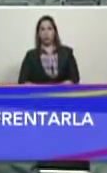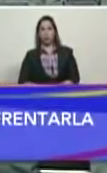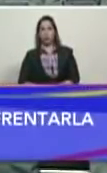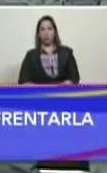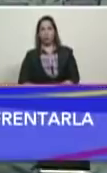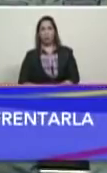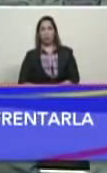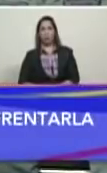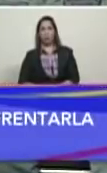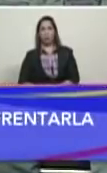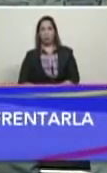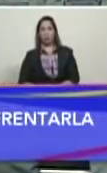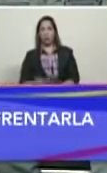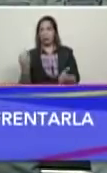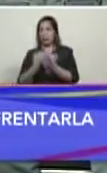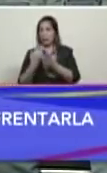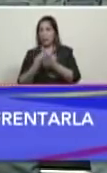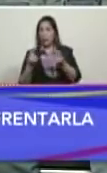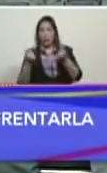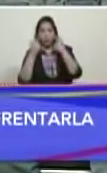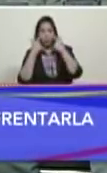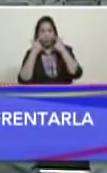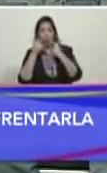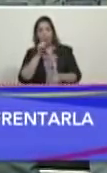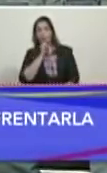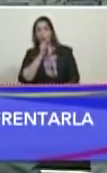pasando novedades permanentes.